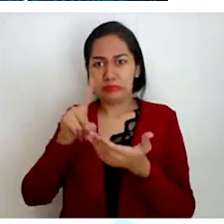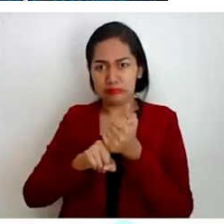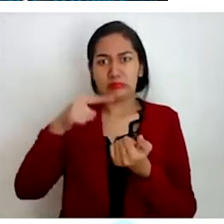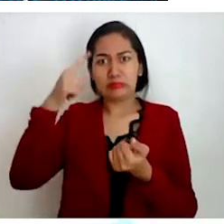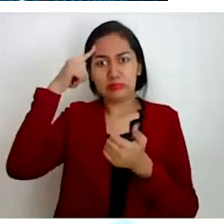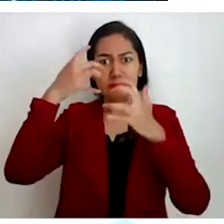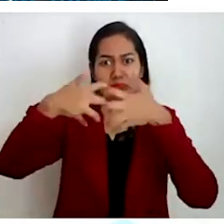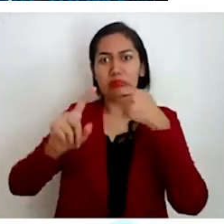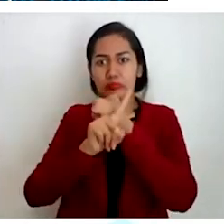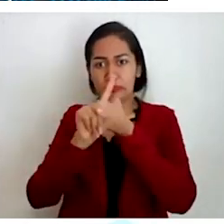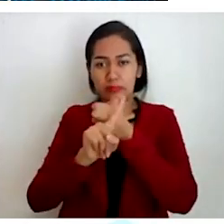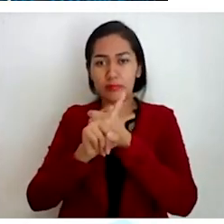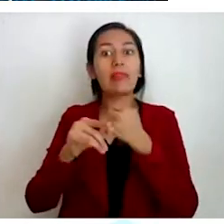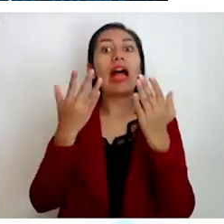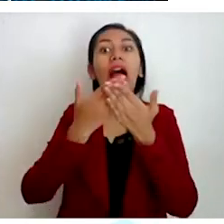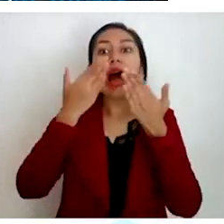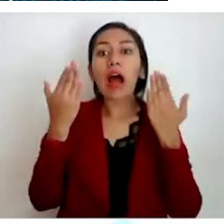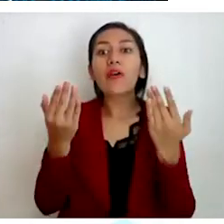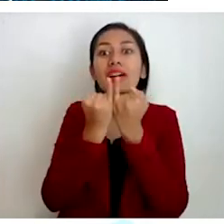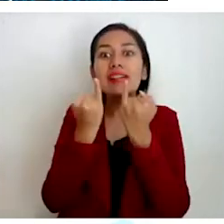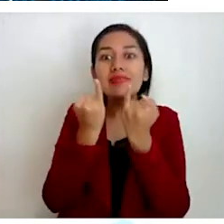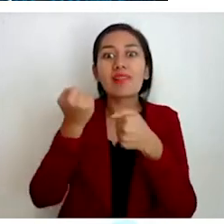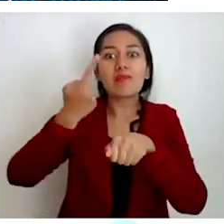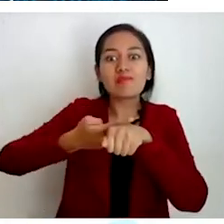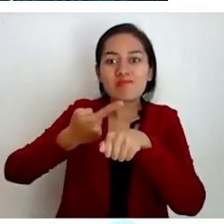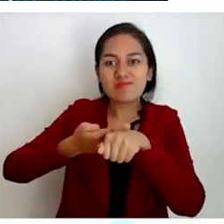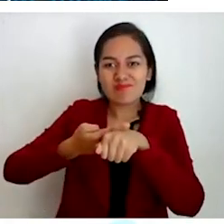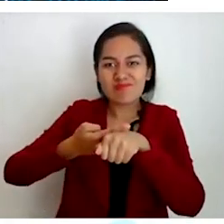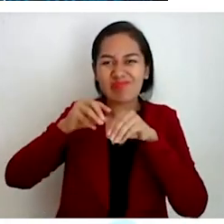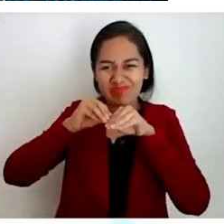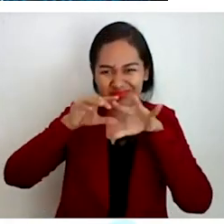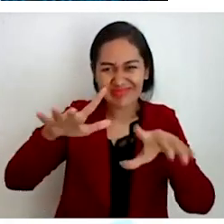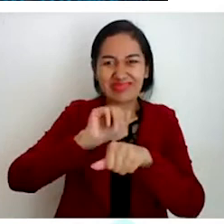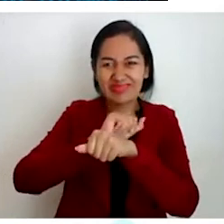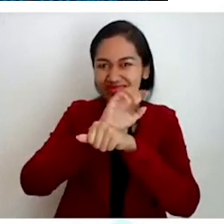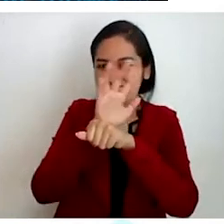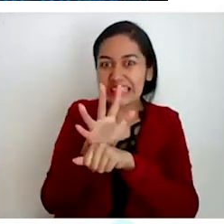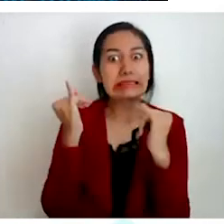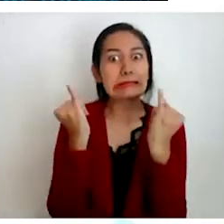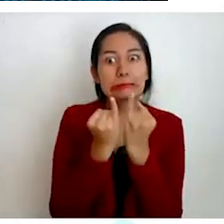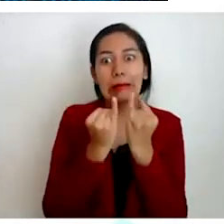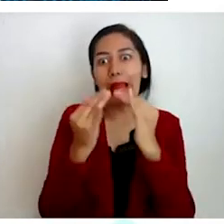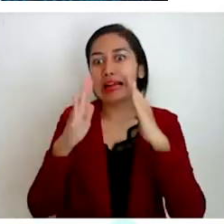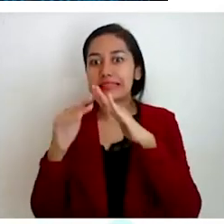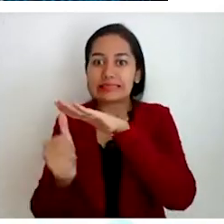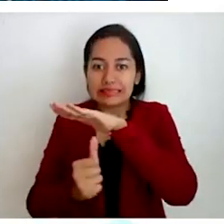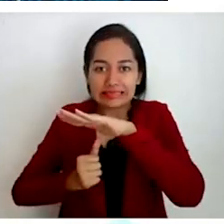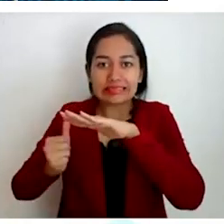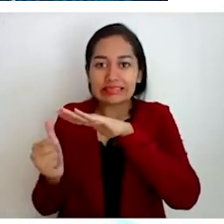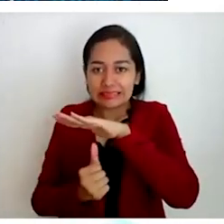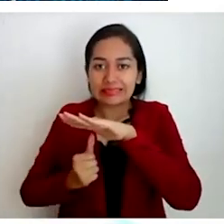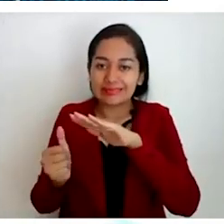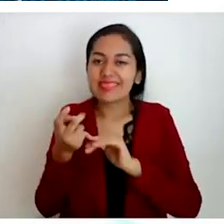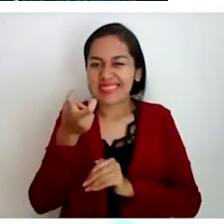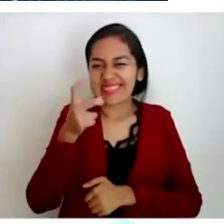cuarentena en nuestra época, ¿no? Hay otra película que también recrea esta situación de